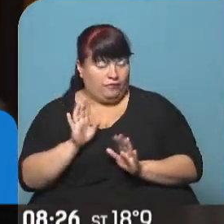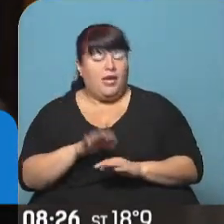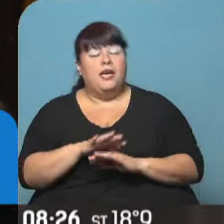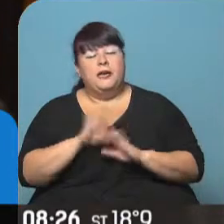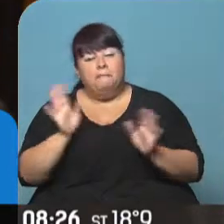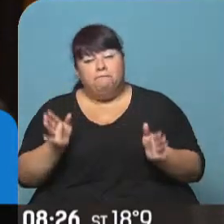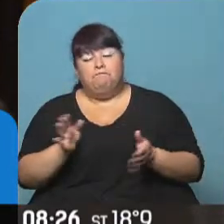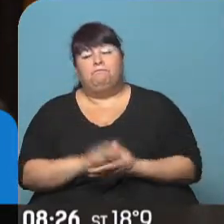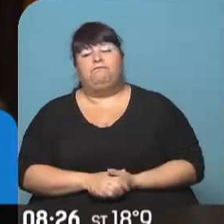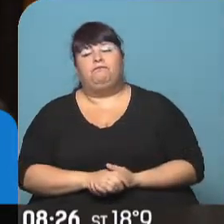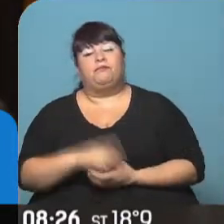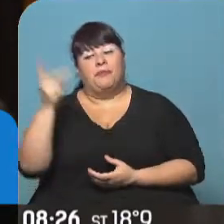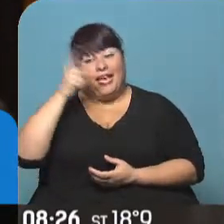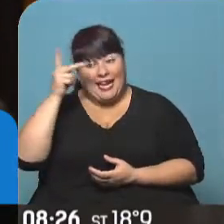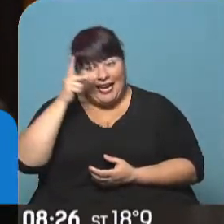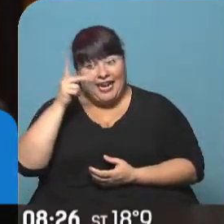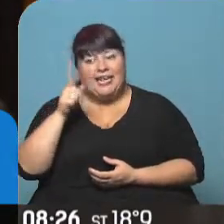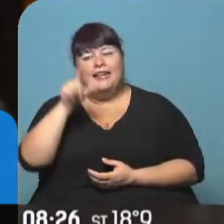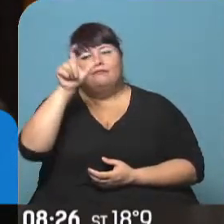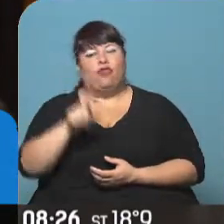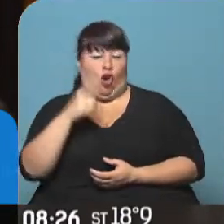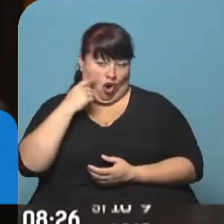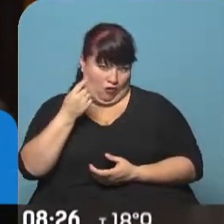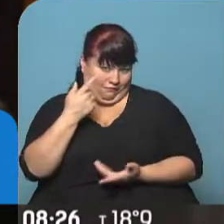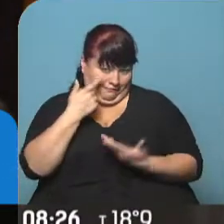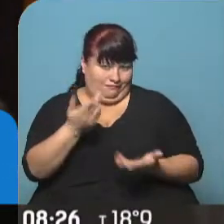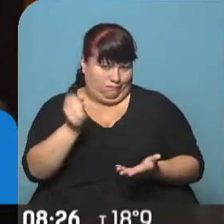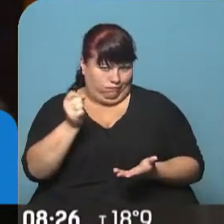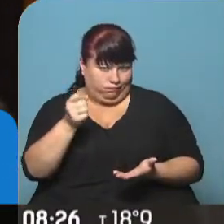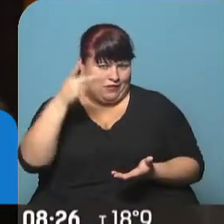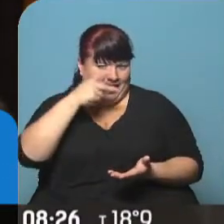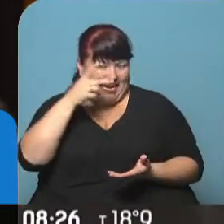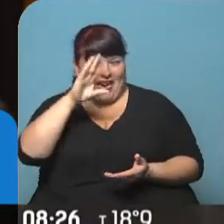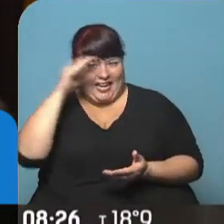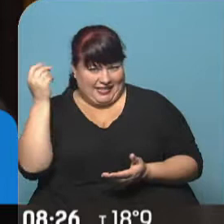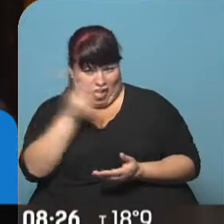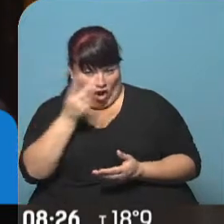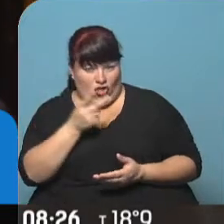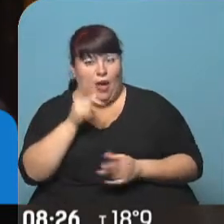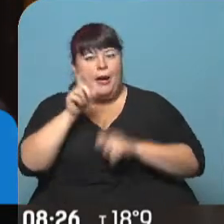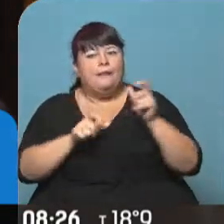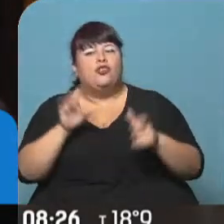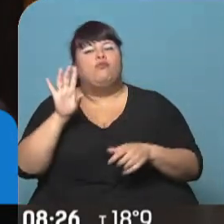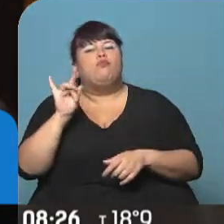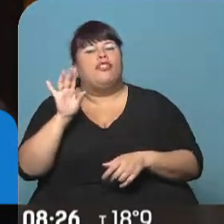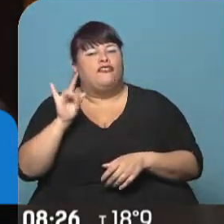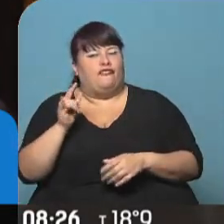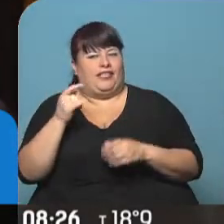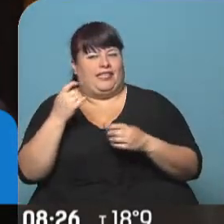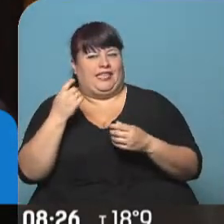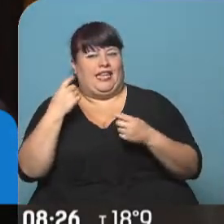Entonces, Kirchner fue un hombre, lo hemos visto Kirchner y Cristina finalmente, gente que les costó mucho dejar